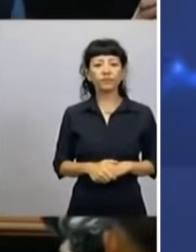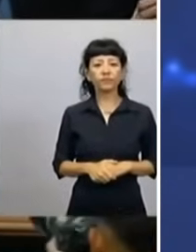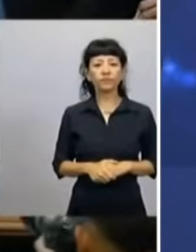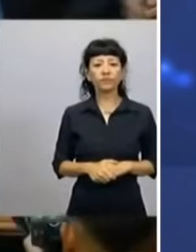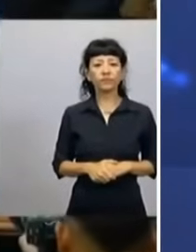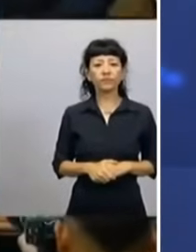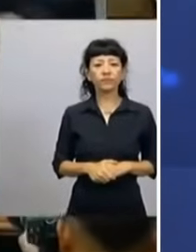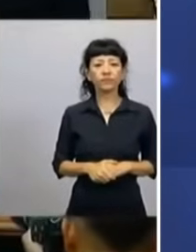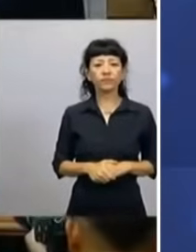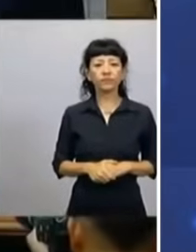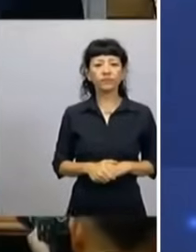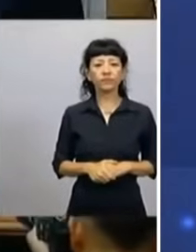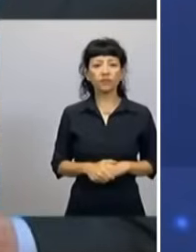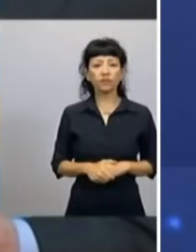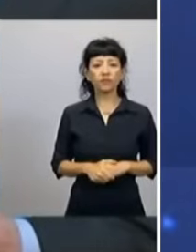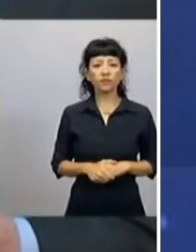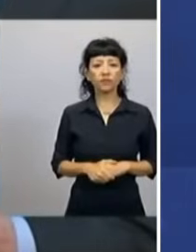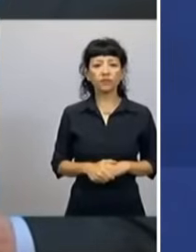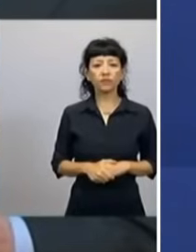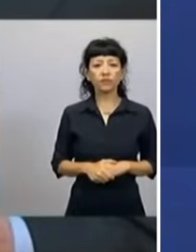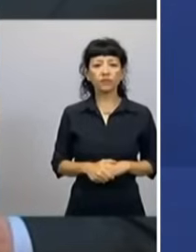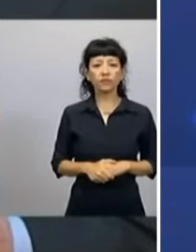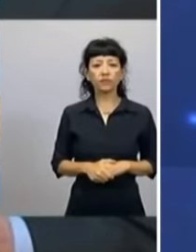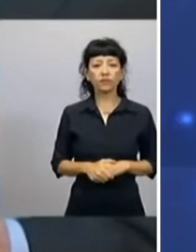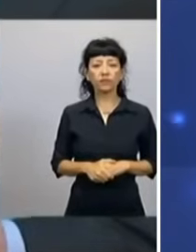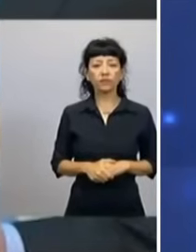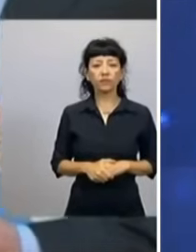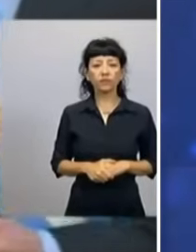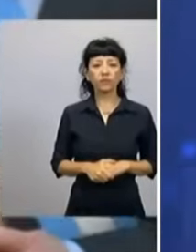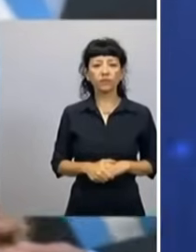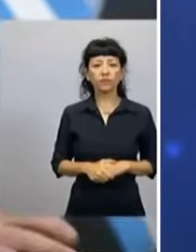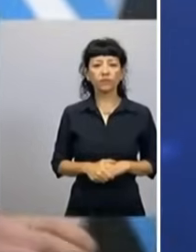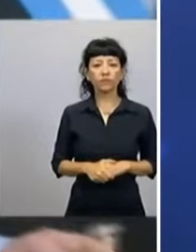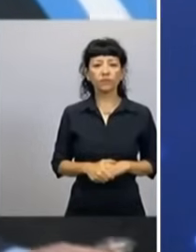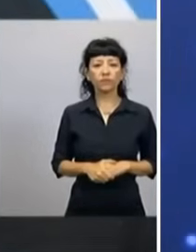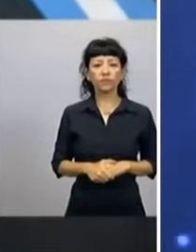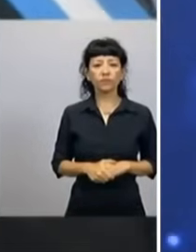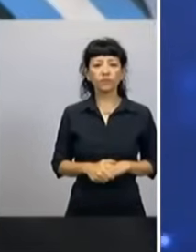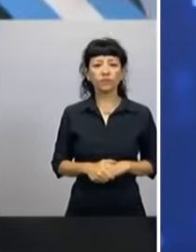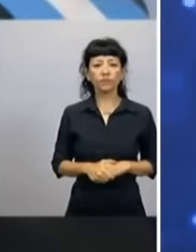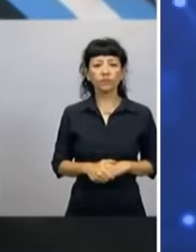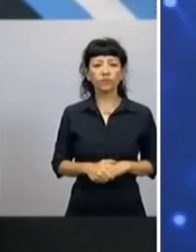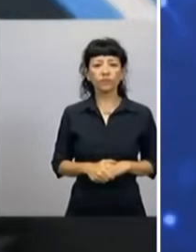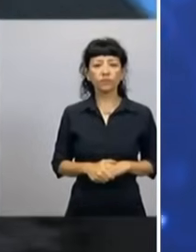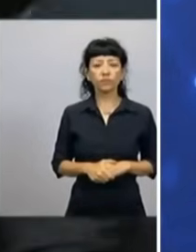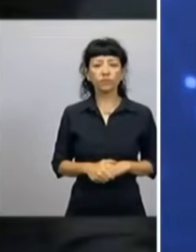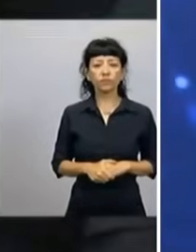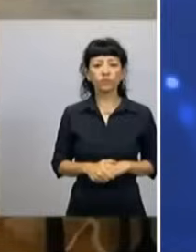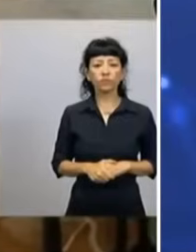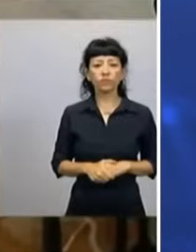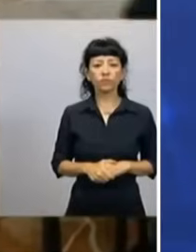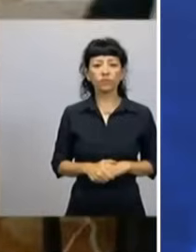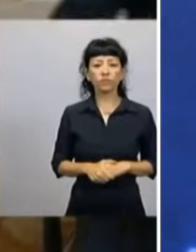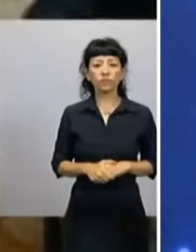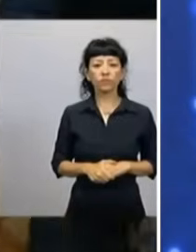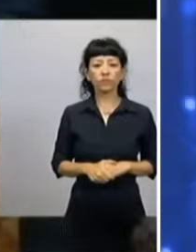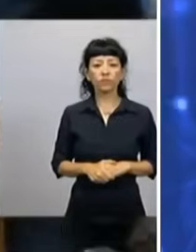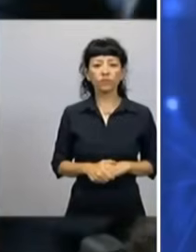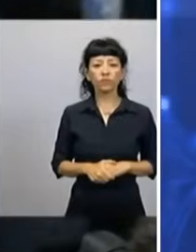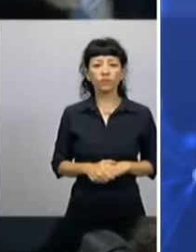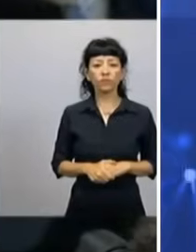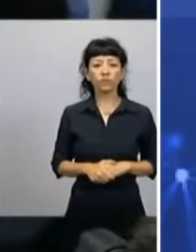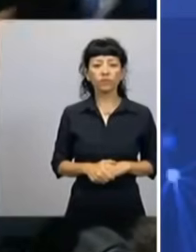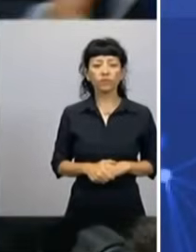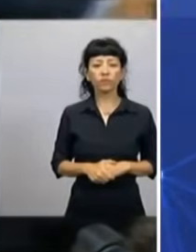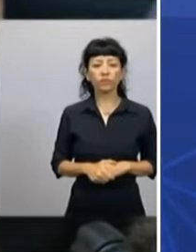Guatemala, quien está por asumir, si lo dejan, digamos, si lo dejan, es el presidente electo Arévalo, que es de